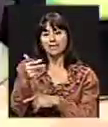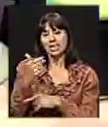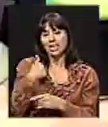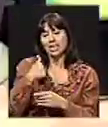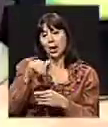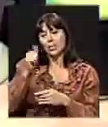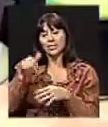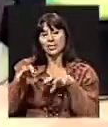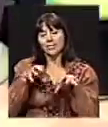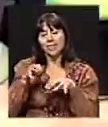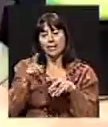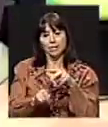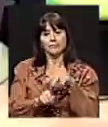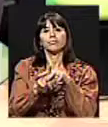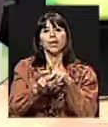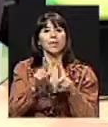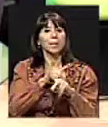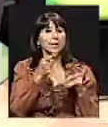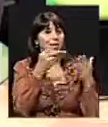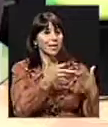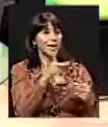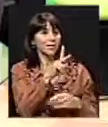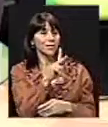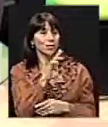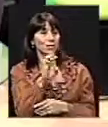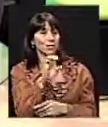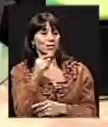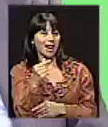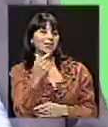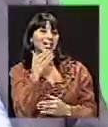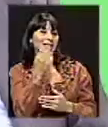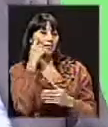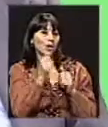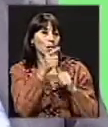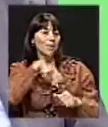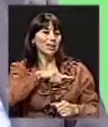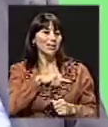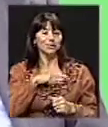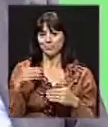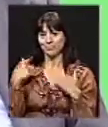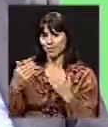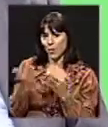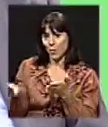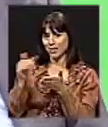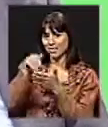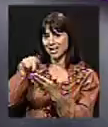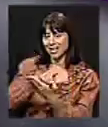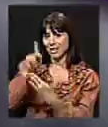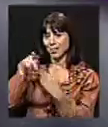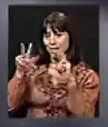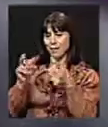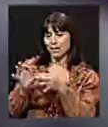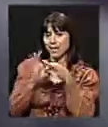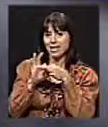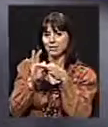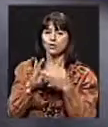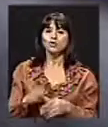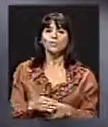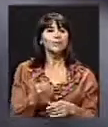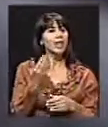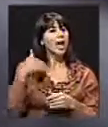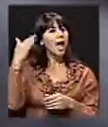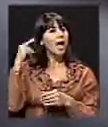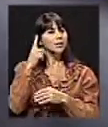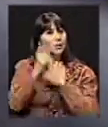Víctor Emilio Granados. Muchas gracias por acompañarnos. Encantado, María Fernanda, de estar acá nuevamente en Nexos. Don Víctor, justamente hace un